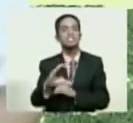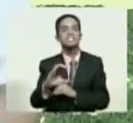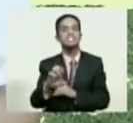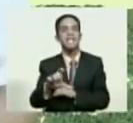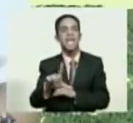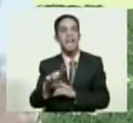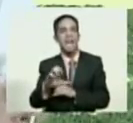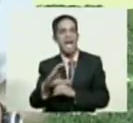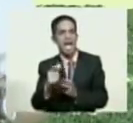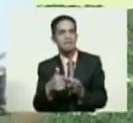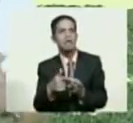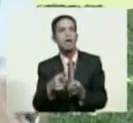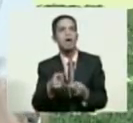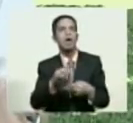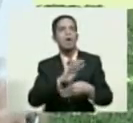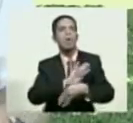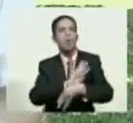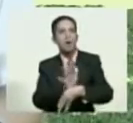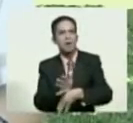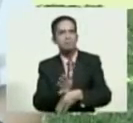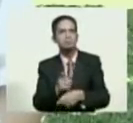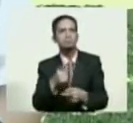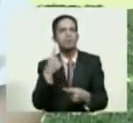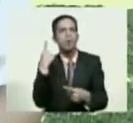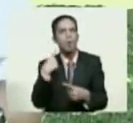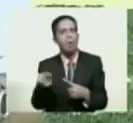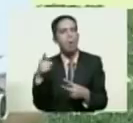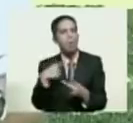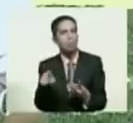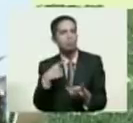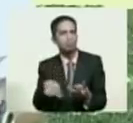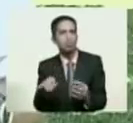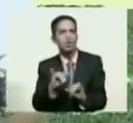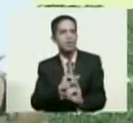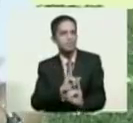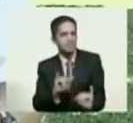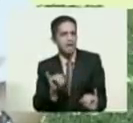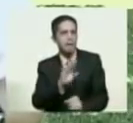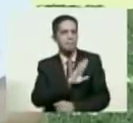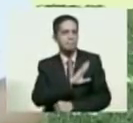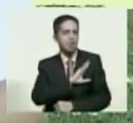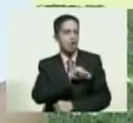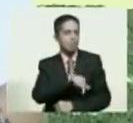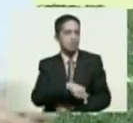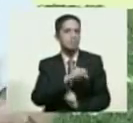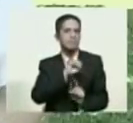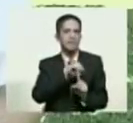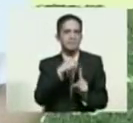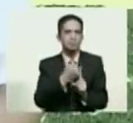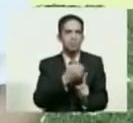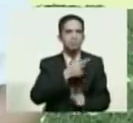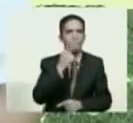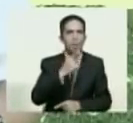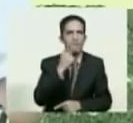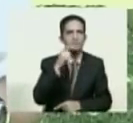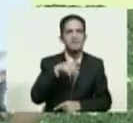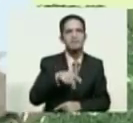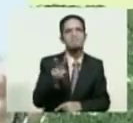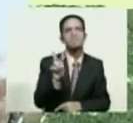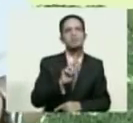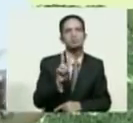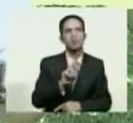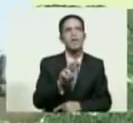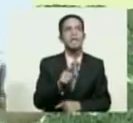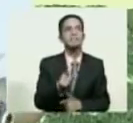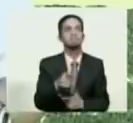también la UNASUR, entre otros espacios que ya forman parte de una realidad política que están convirtiendo a